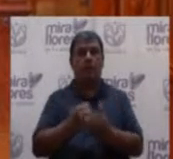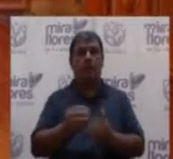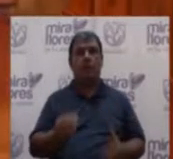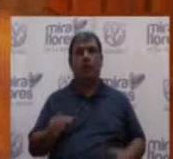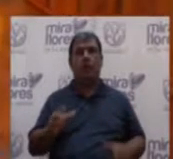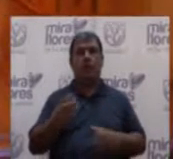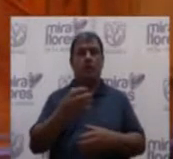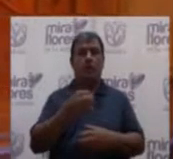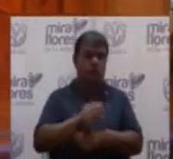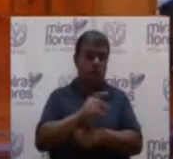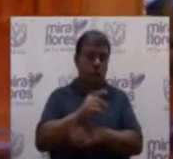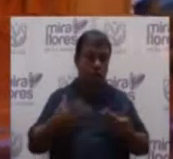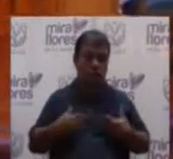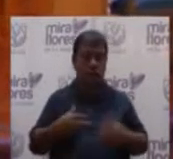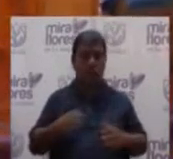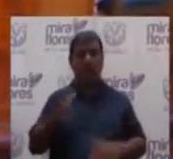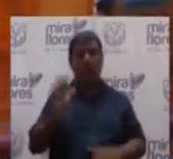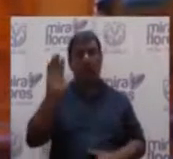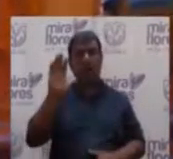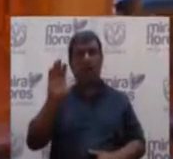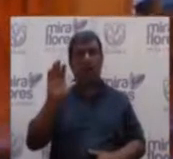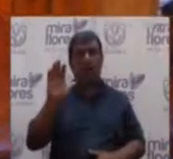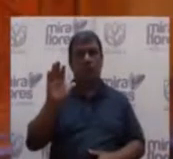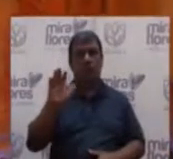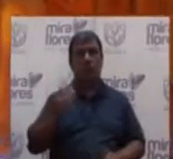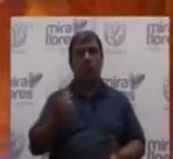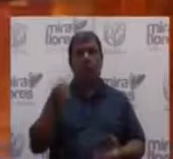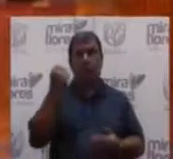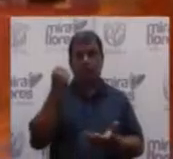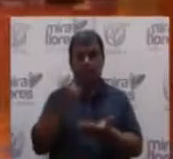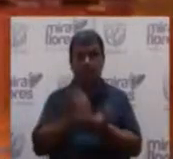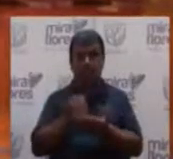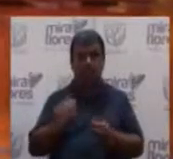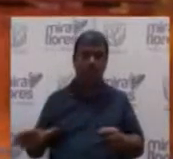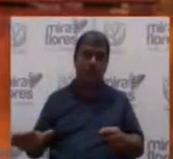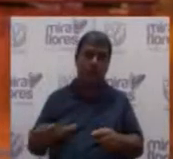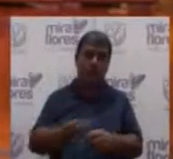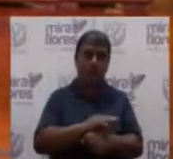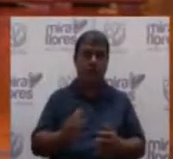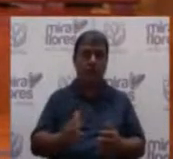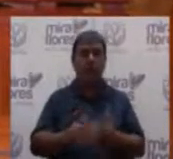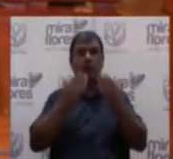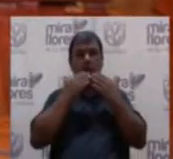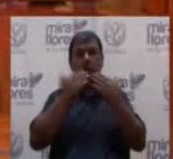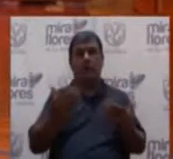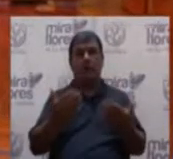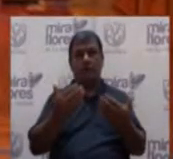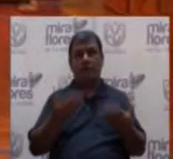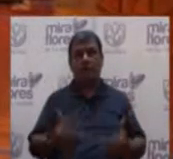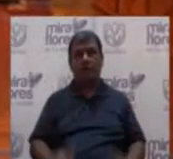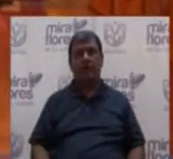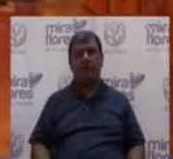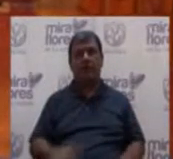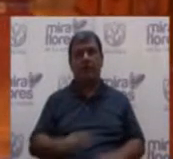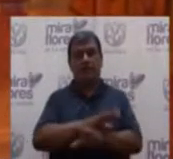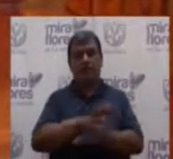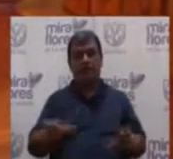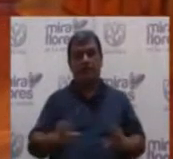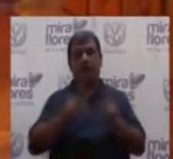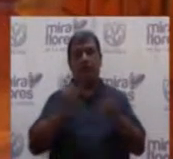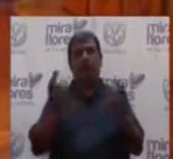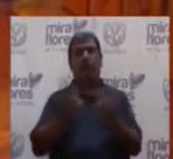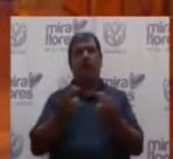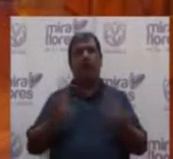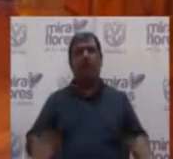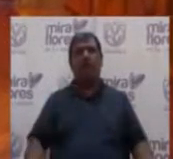que estén a favor, sin expresarlo, en señal de conformidad. Aprobado por unanimidad. Muchísimas gracias. Se levanta la sesión.